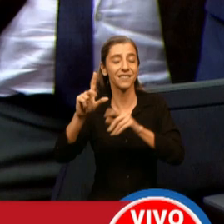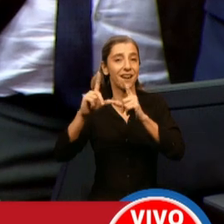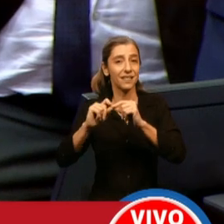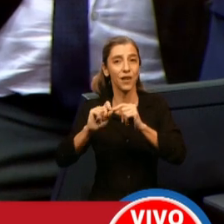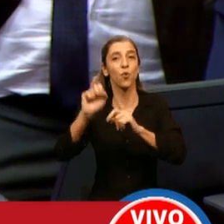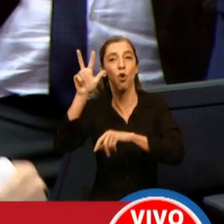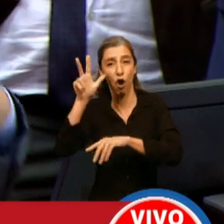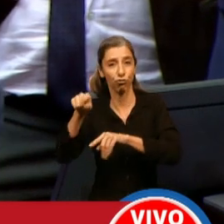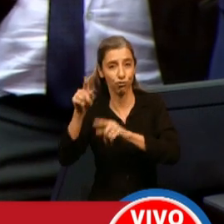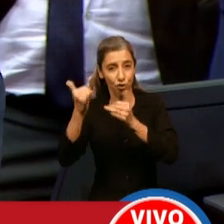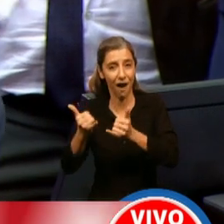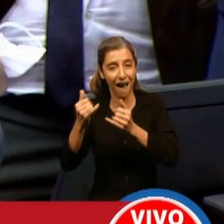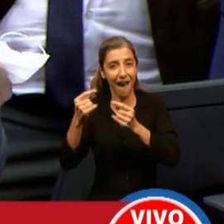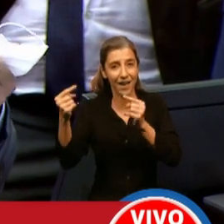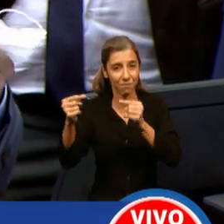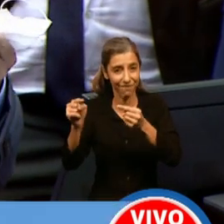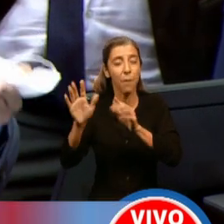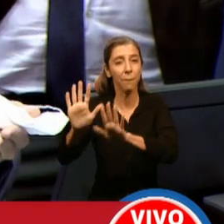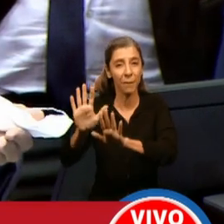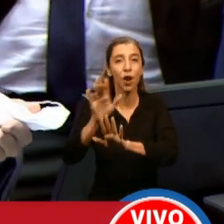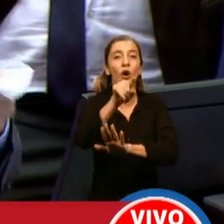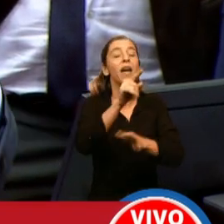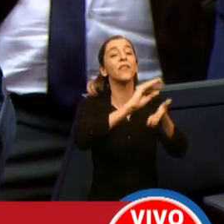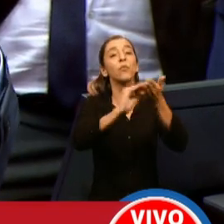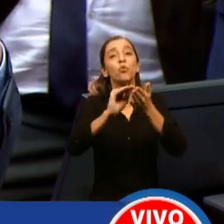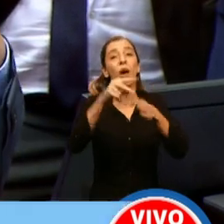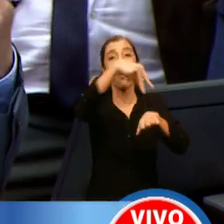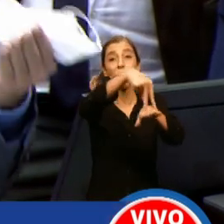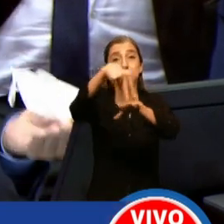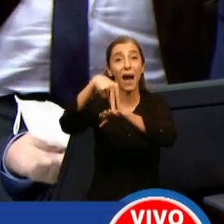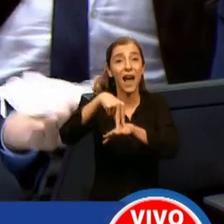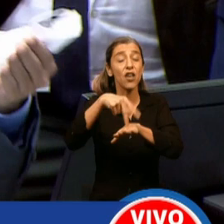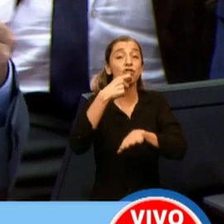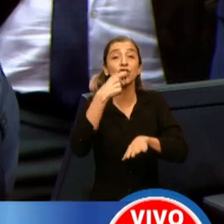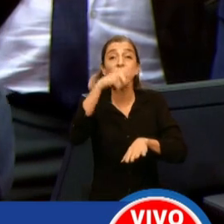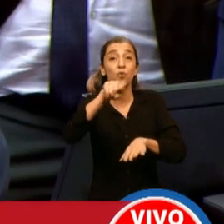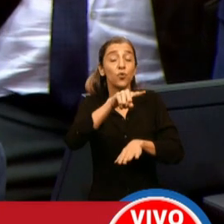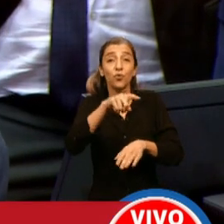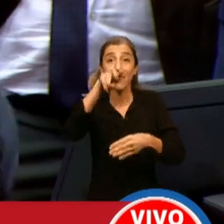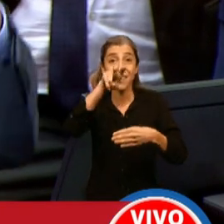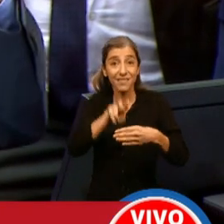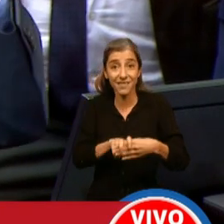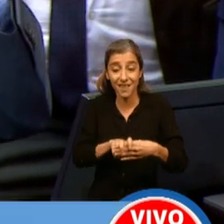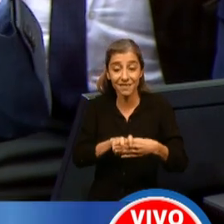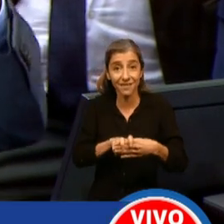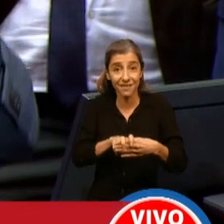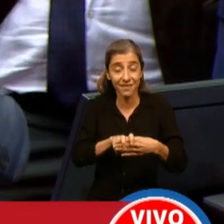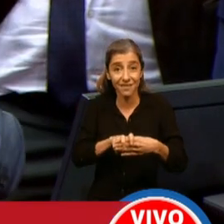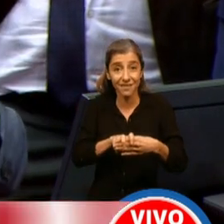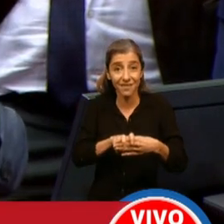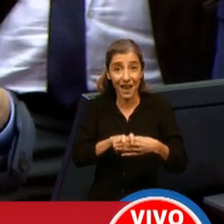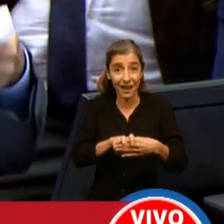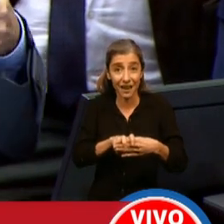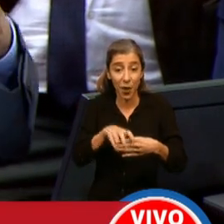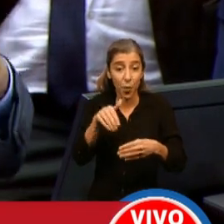en general ya los diputados que están parados si están sentados y votan digamos y no